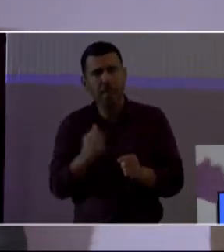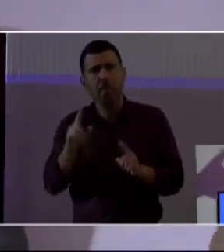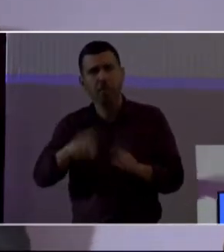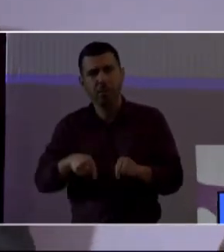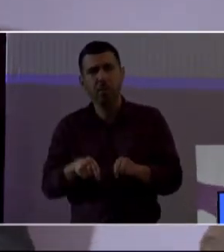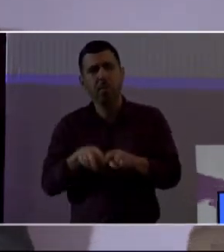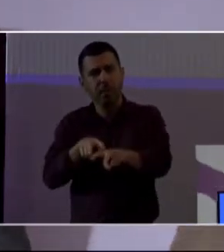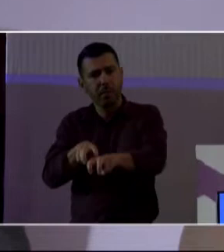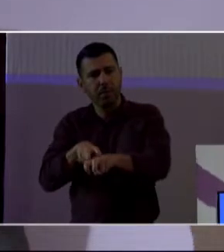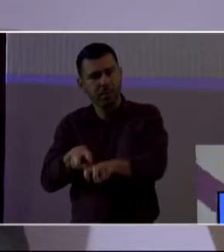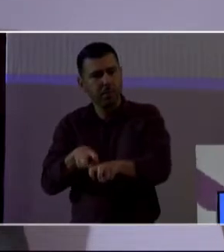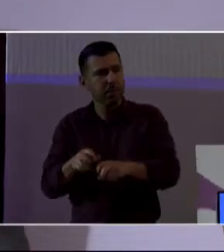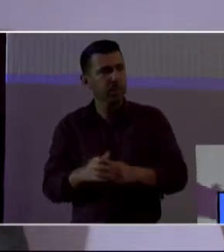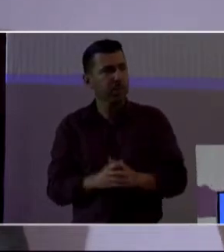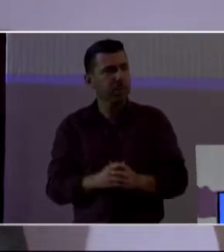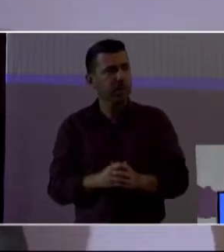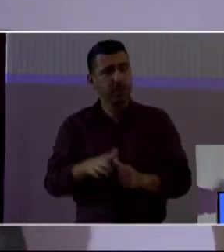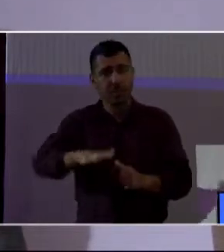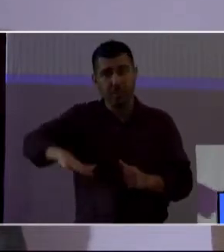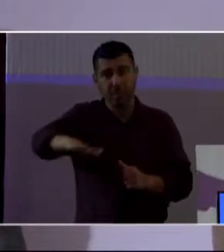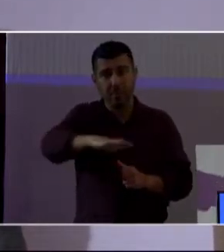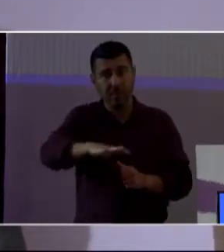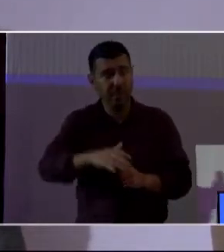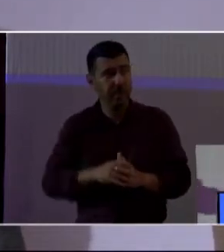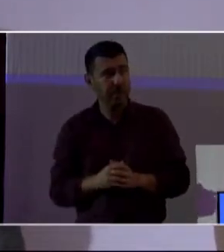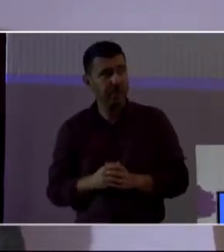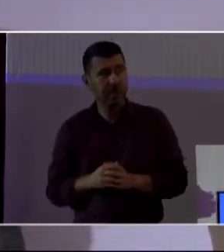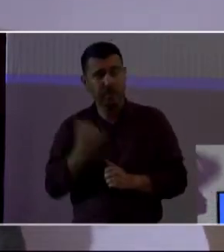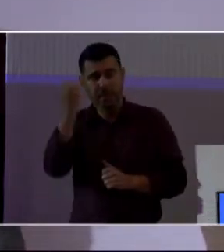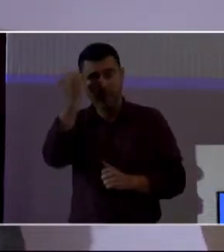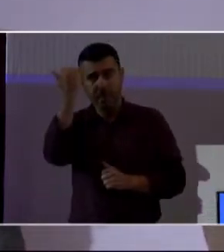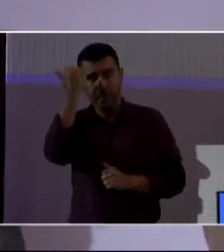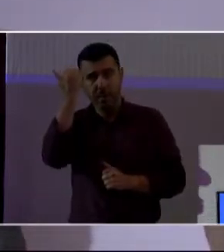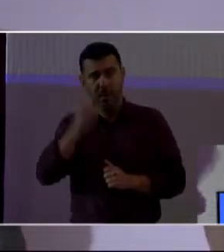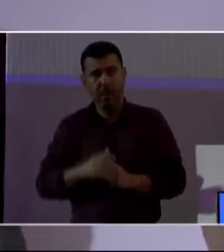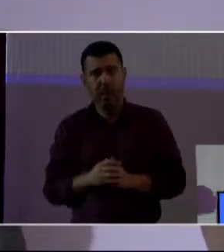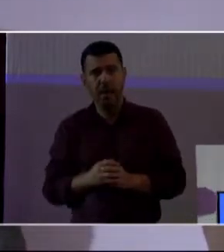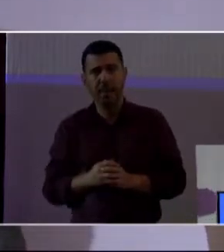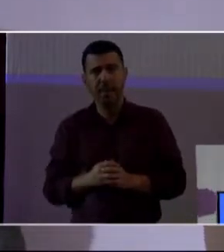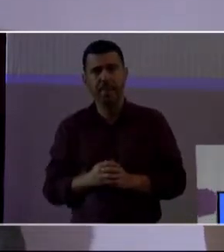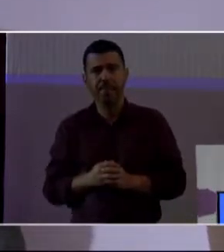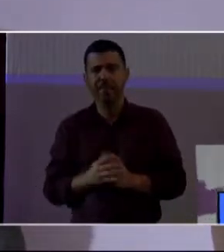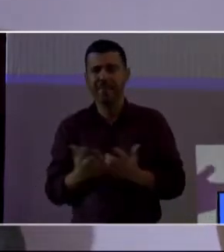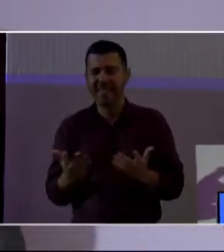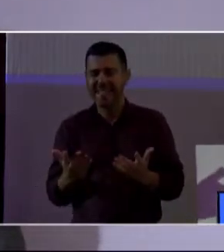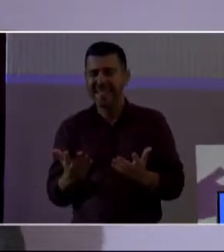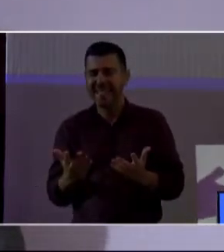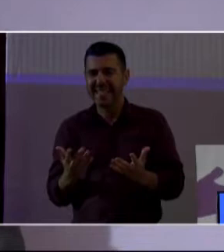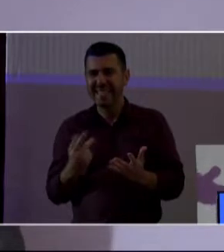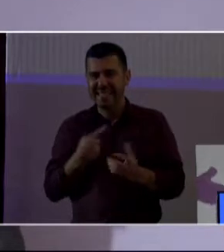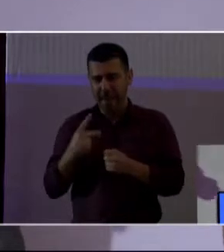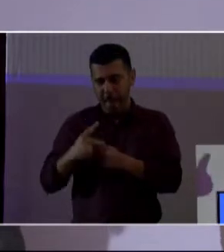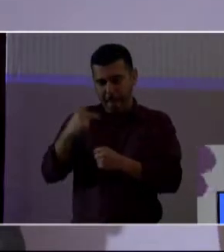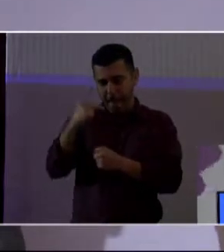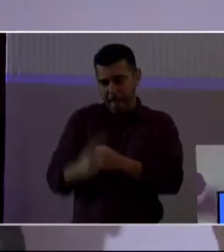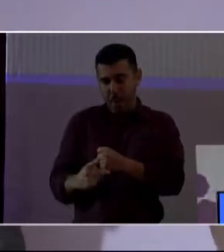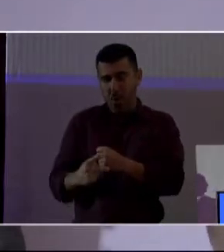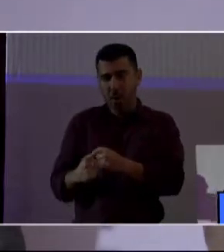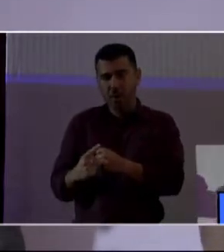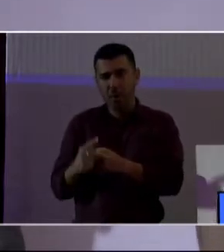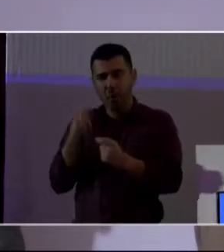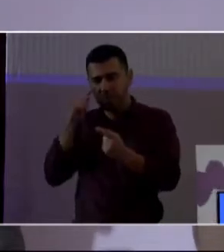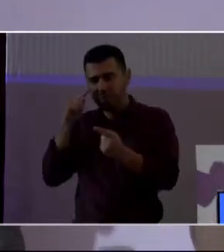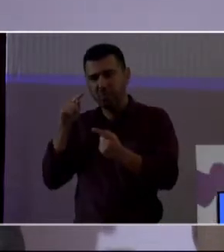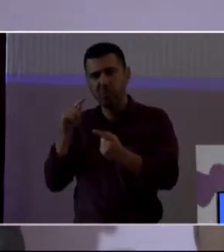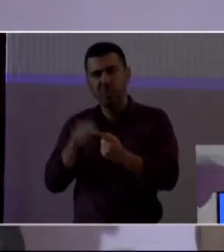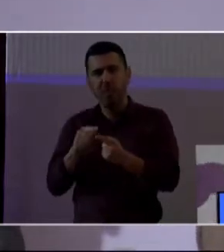agropecuaria. Para eso armamos lo que denominamos nosotros una proyección económica a 30 años. Ligada a